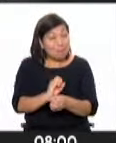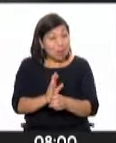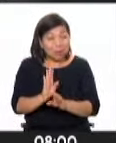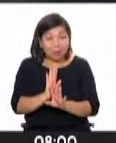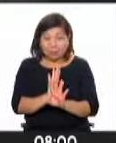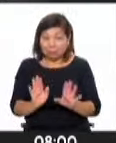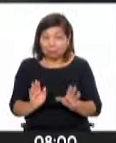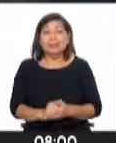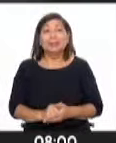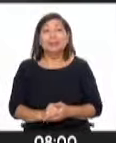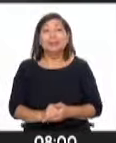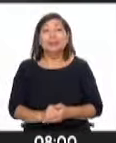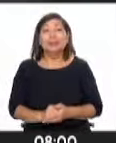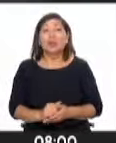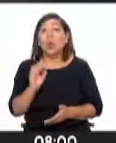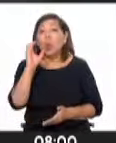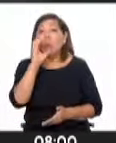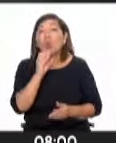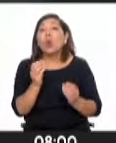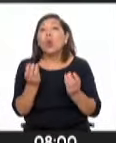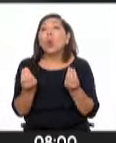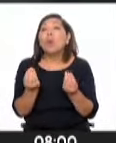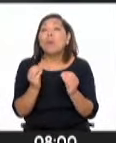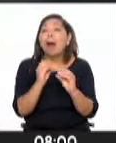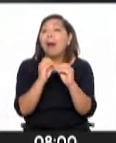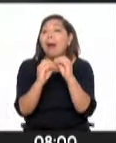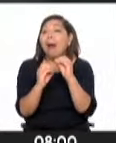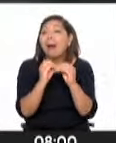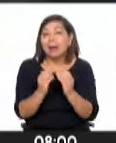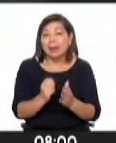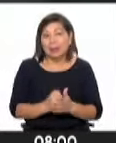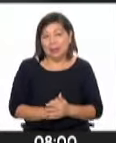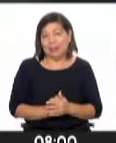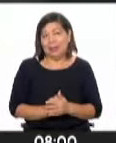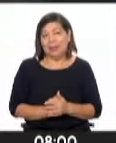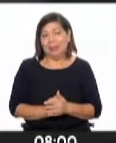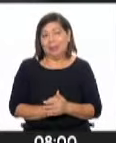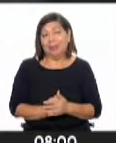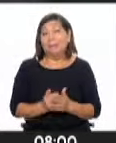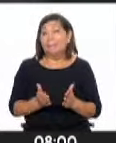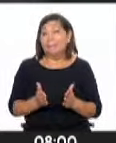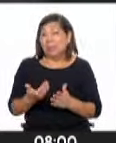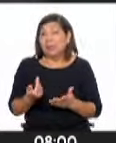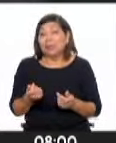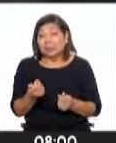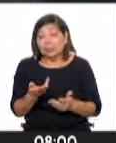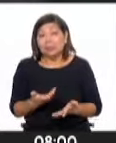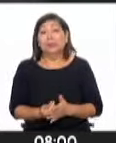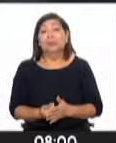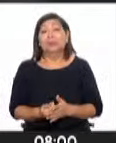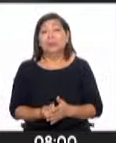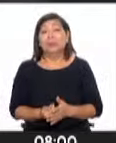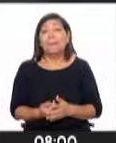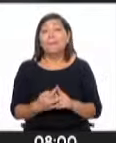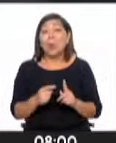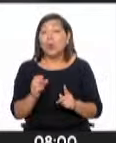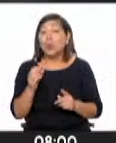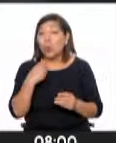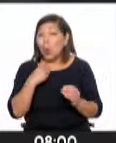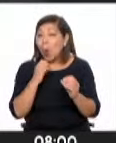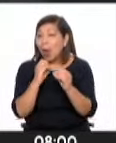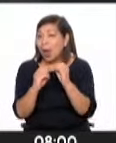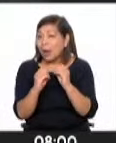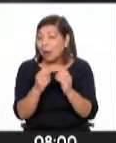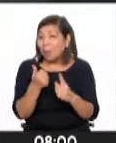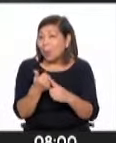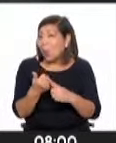caja, ir a buscar un arreglo. Siempre el banco va a estar interesado, la caja va a estar interesada, en la financiera también, en que yo arregle, porque lo